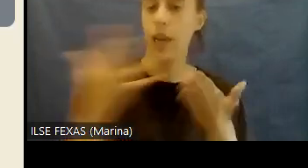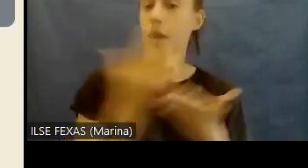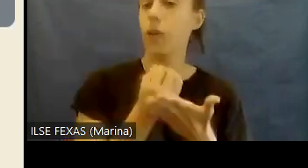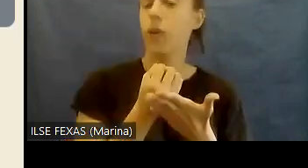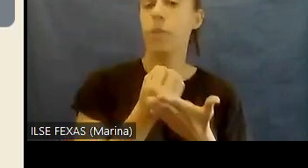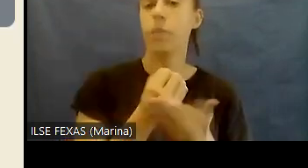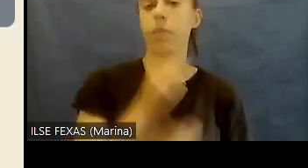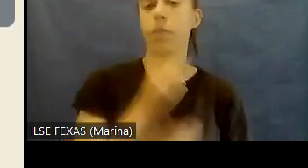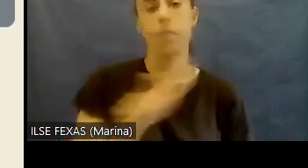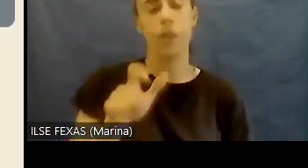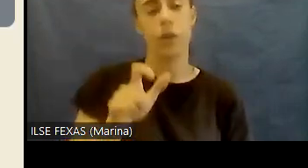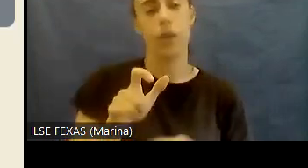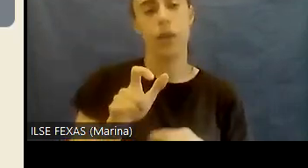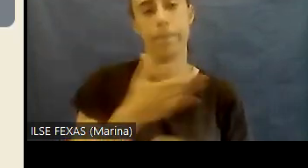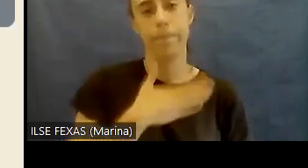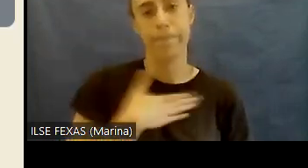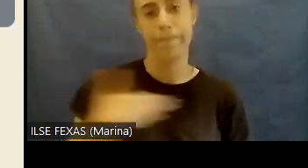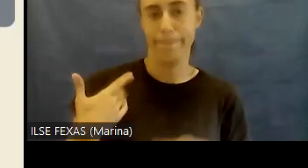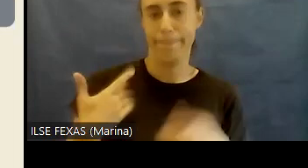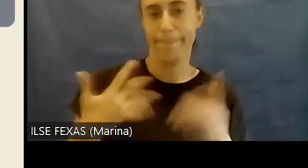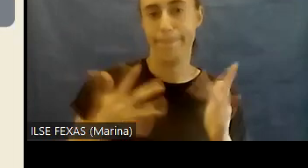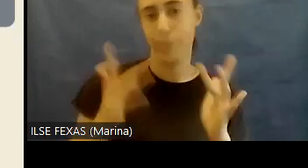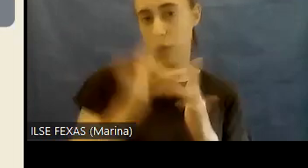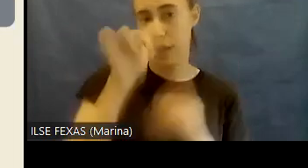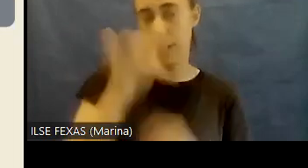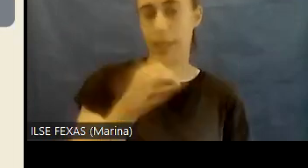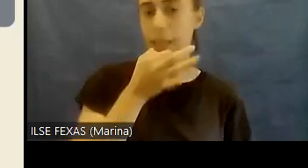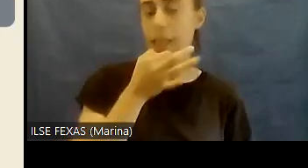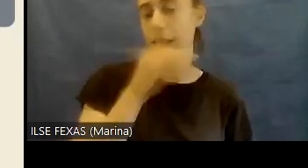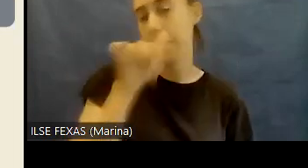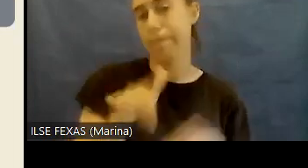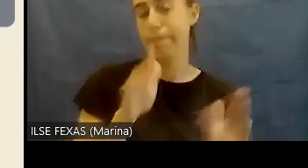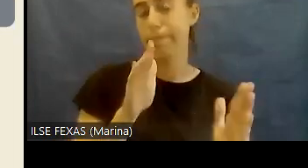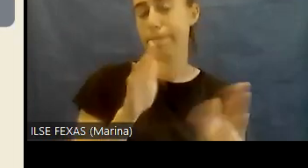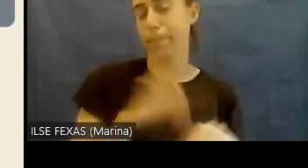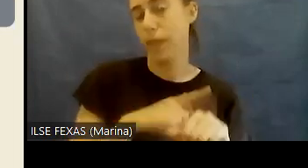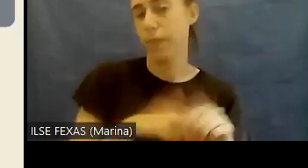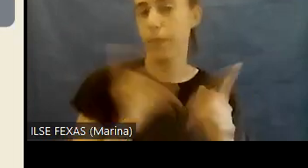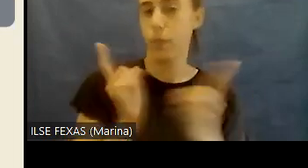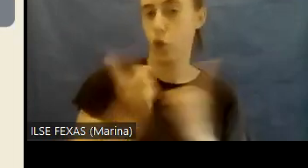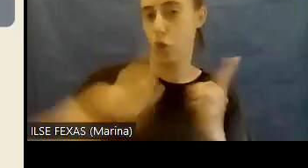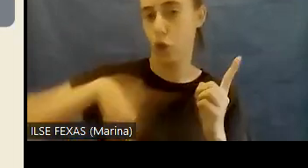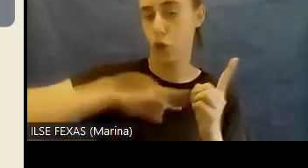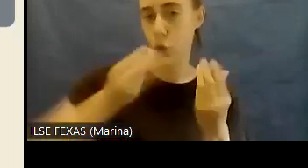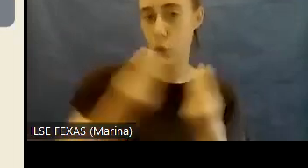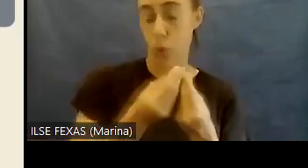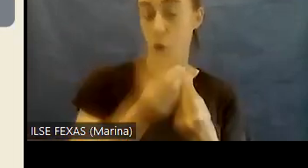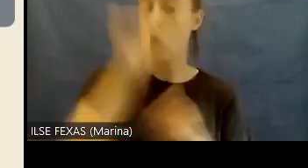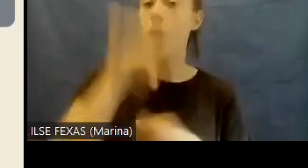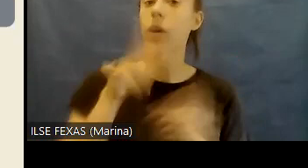que habéis querido conectaros esta tarde y pasar un ratito con nosotros. Hoy vamos a